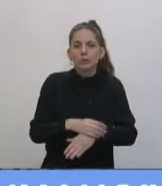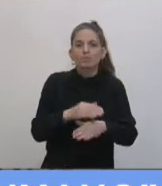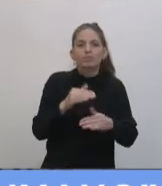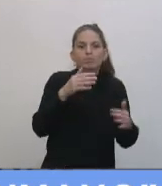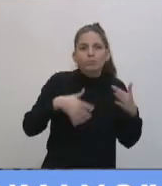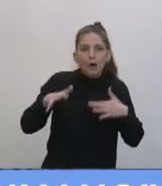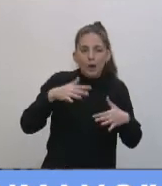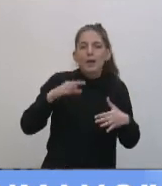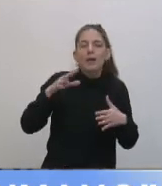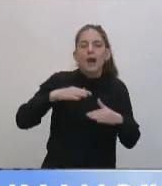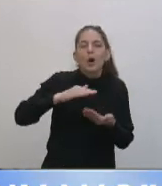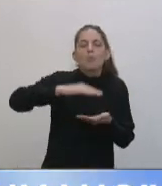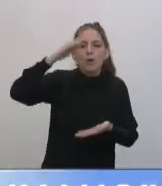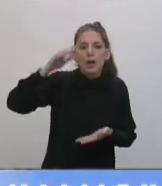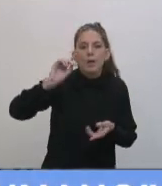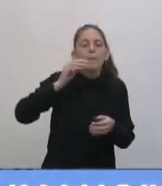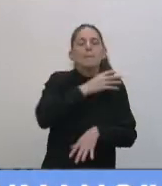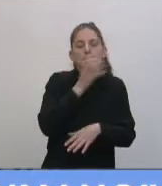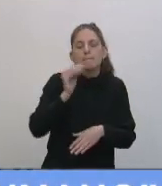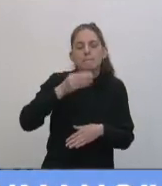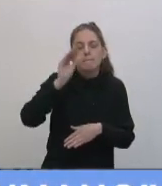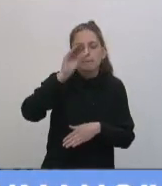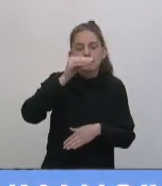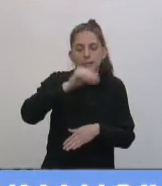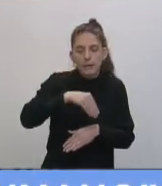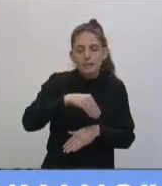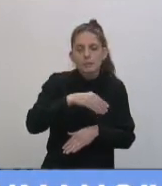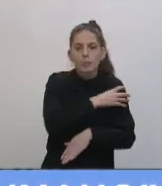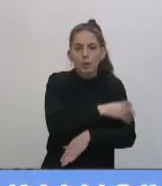dispersando y acumulando en un grupo